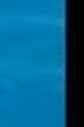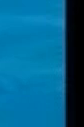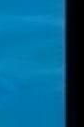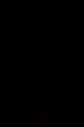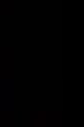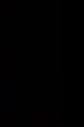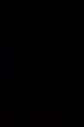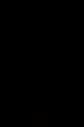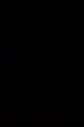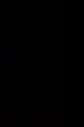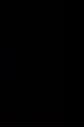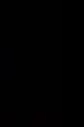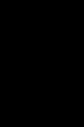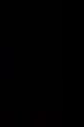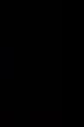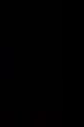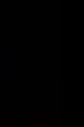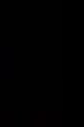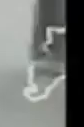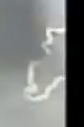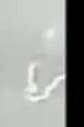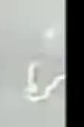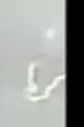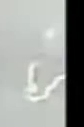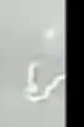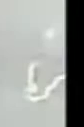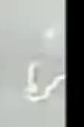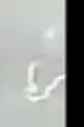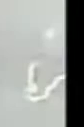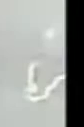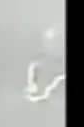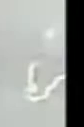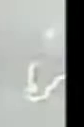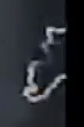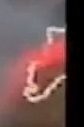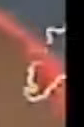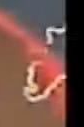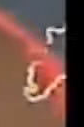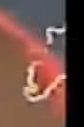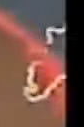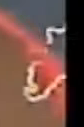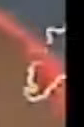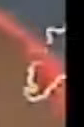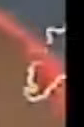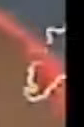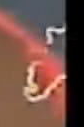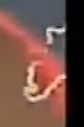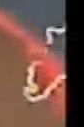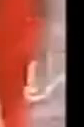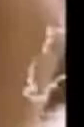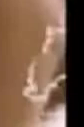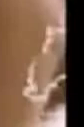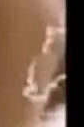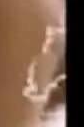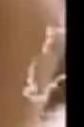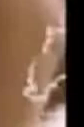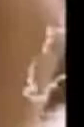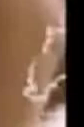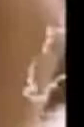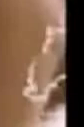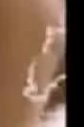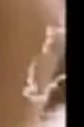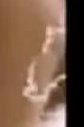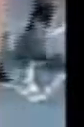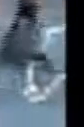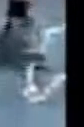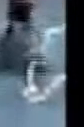de América. Este año se llevó a cabo de manera online debido a las condiciones epidemiológicas. El jurado internacional del evento concedió